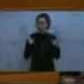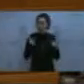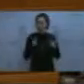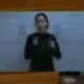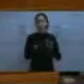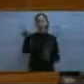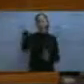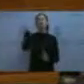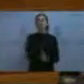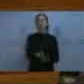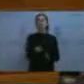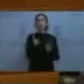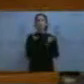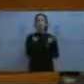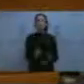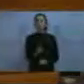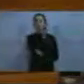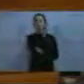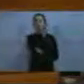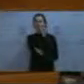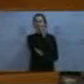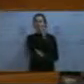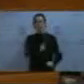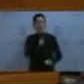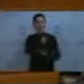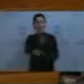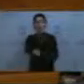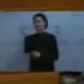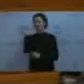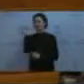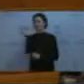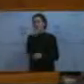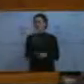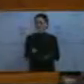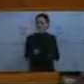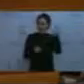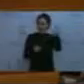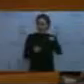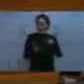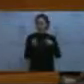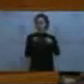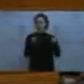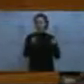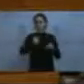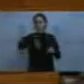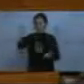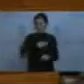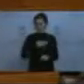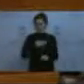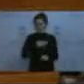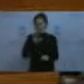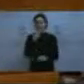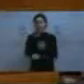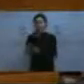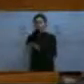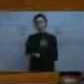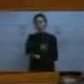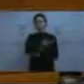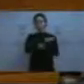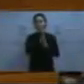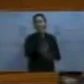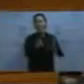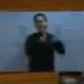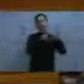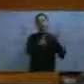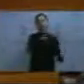hacía. Por cierto, en primaria, con una mala alternativa. Y también se sabe nuestra postura al respecto, porque se impone a los alumnos estudiar entre